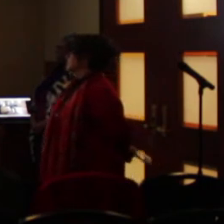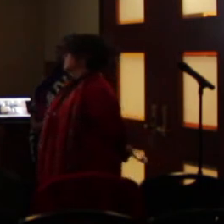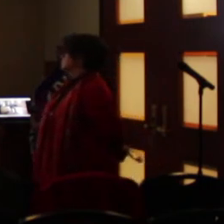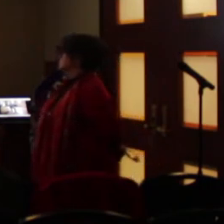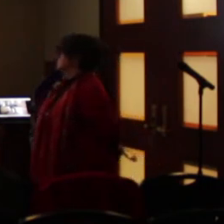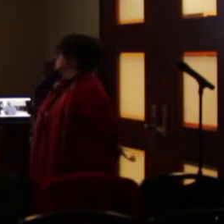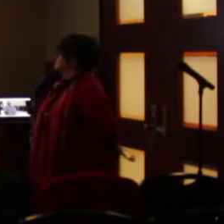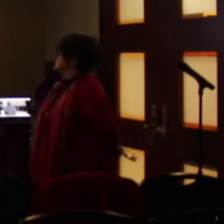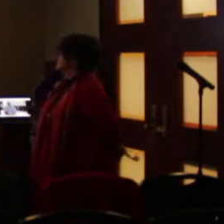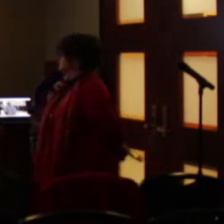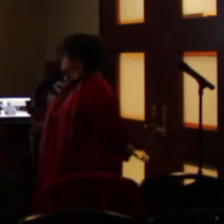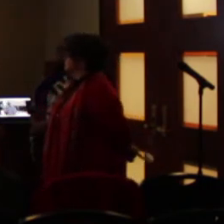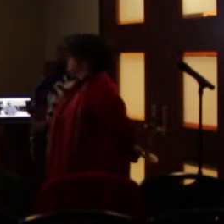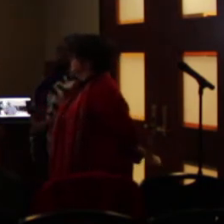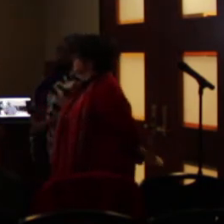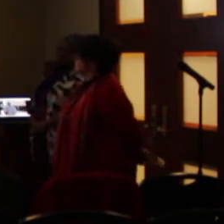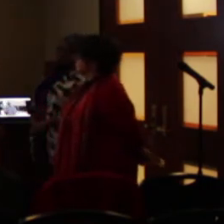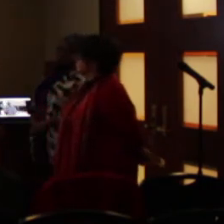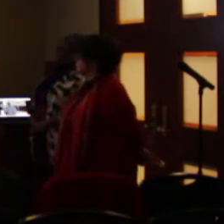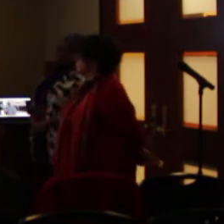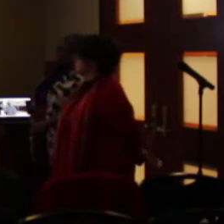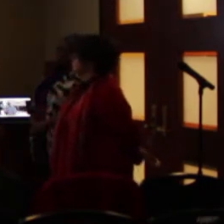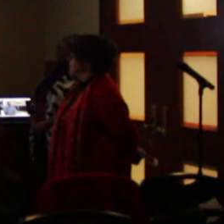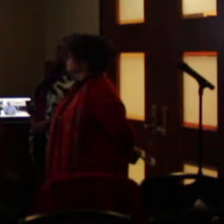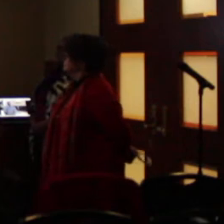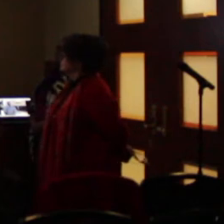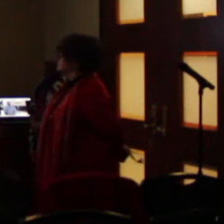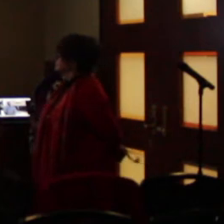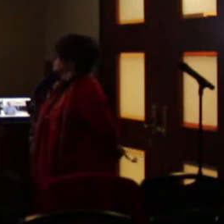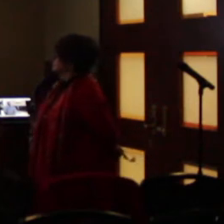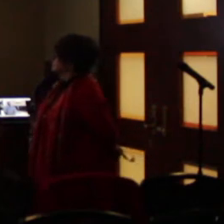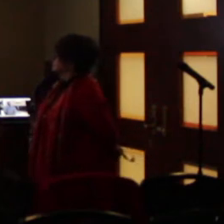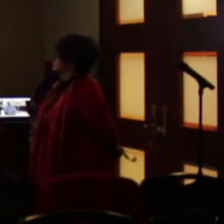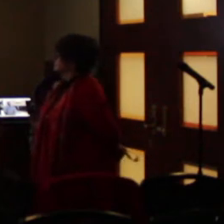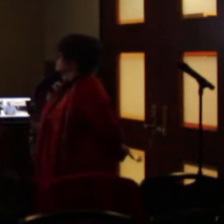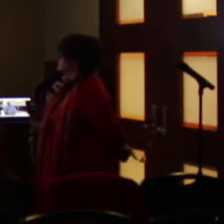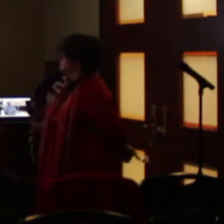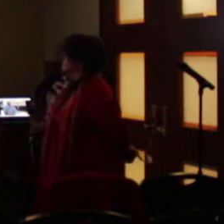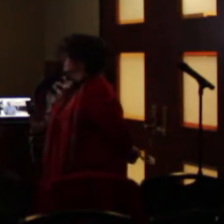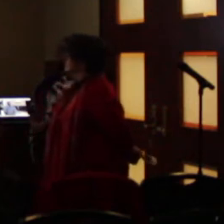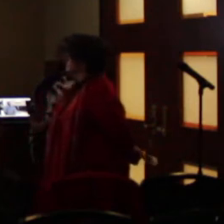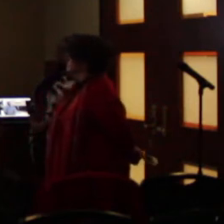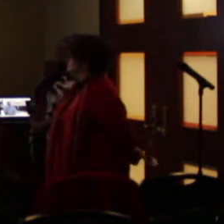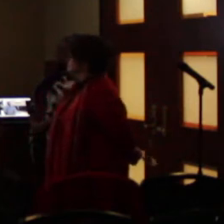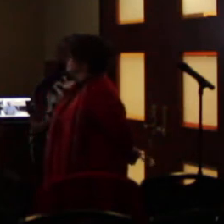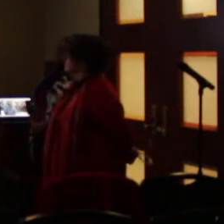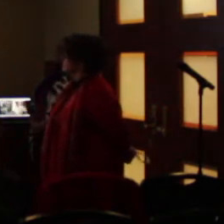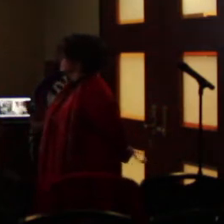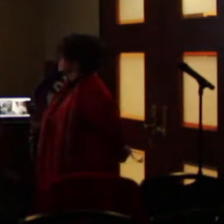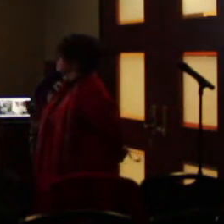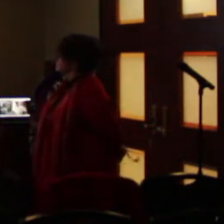maestras, Zulcari, la cual bailé durante muchos años prácticamente alrededor del